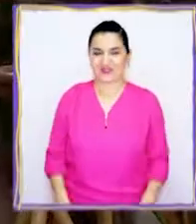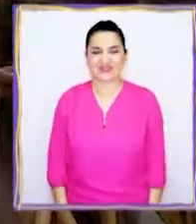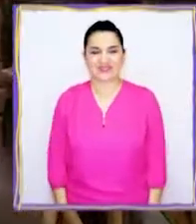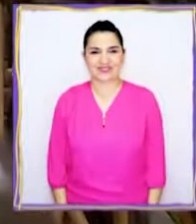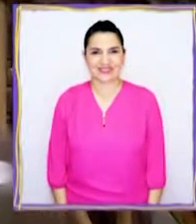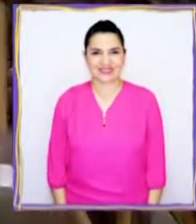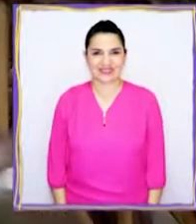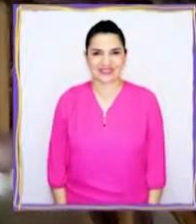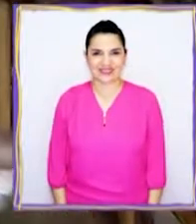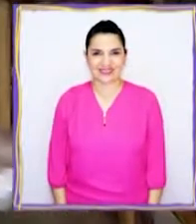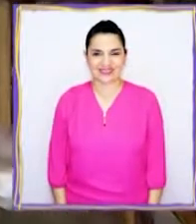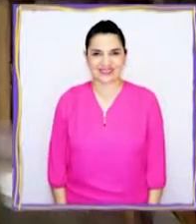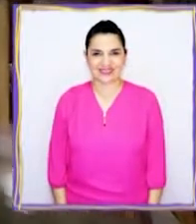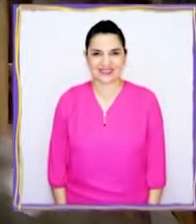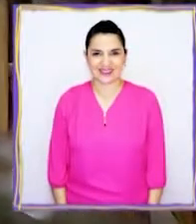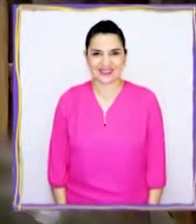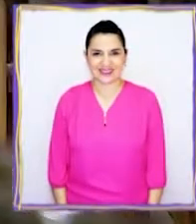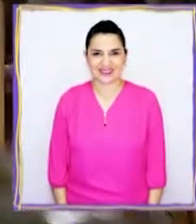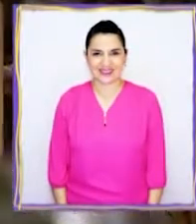más.